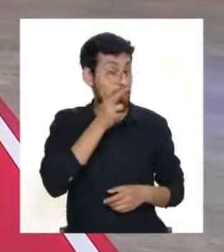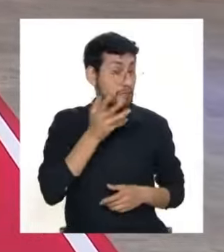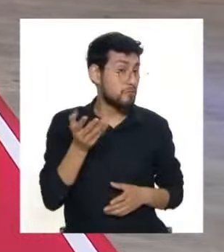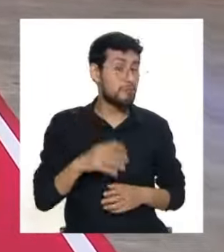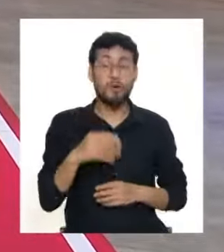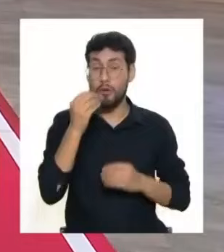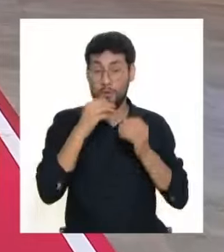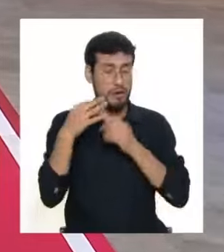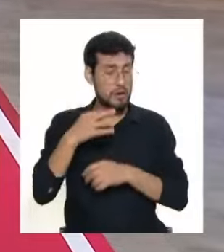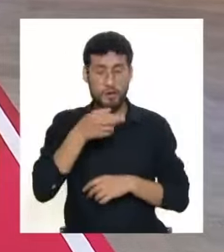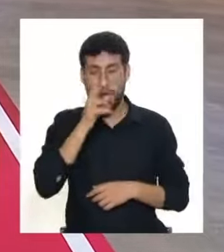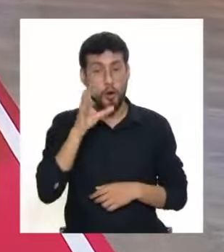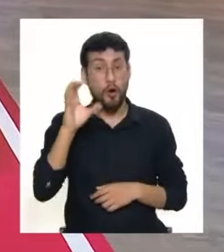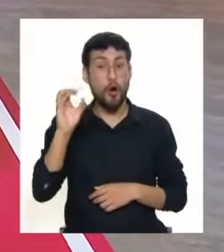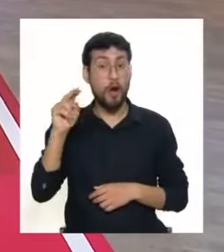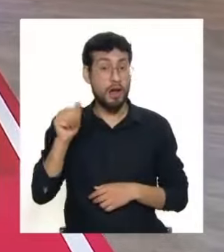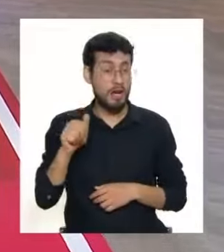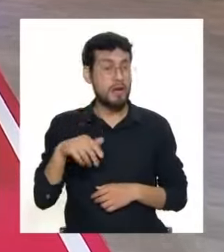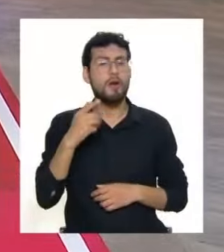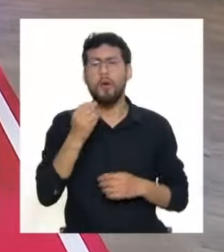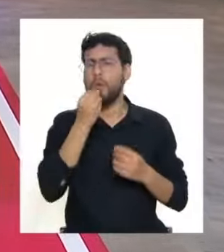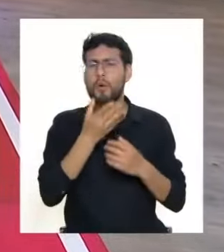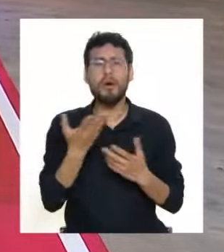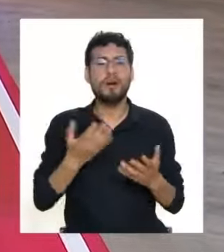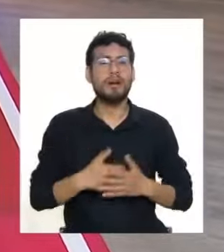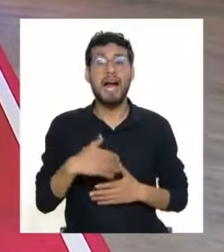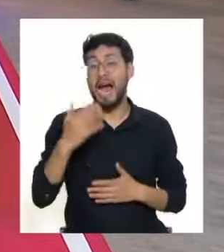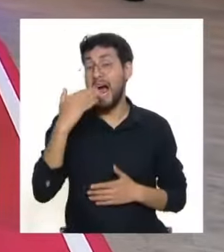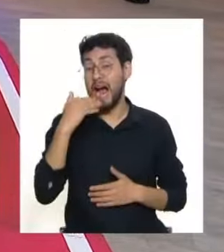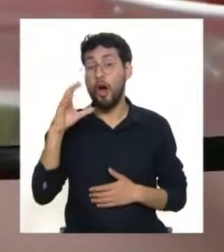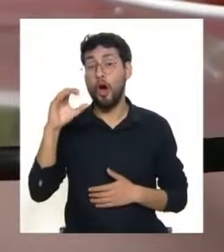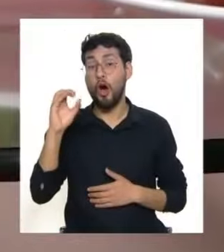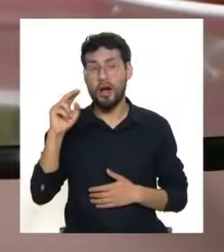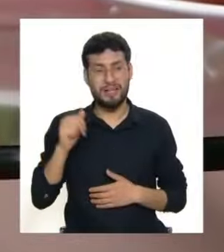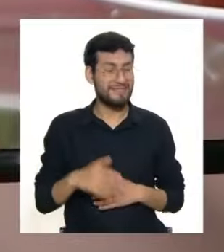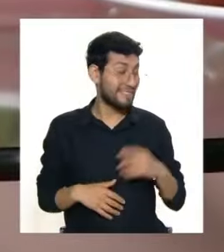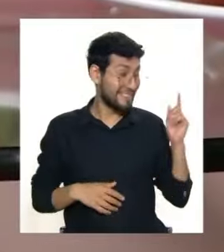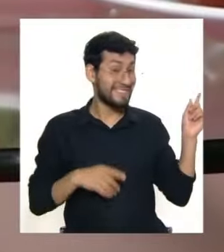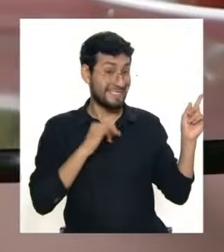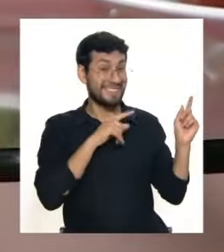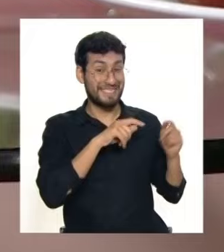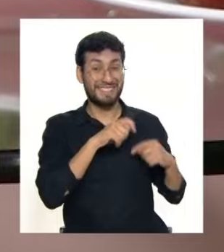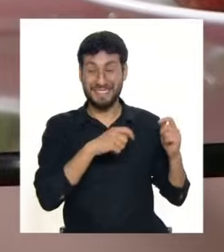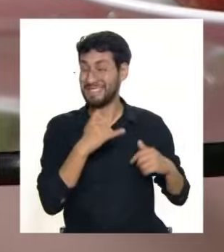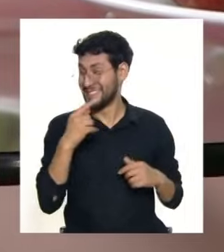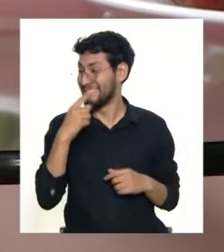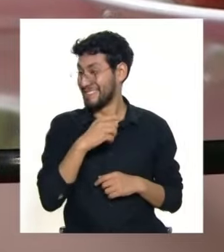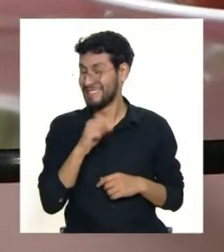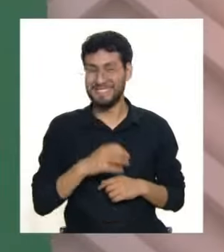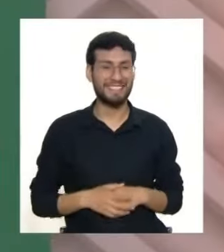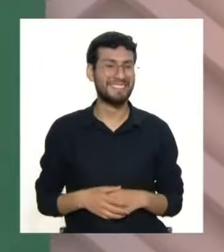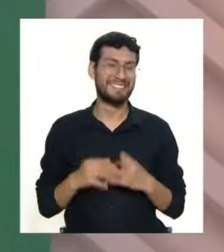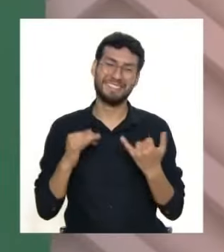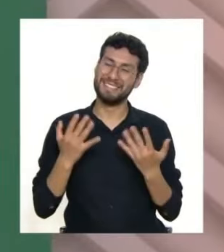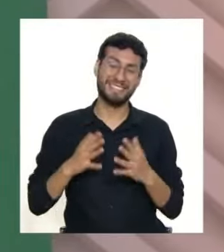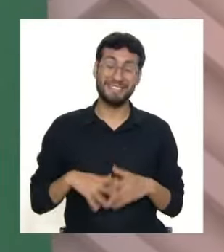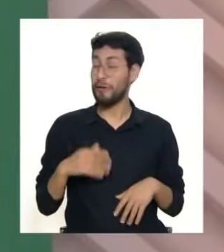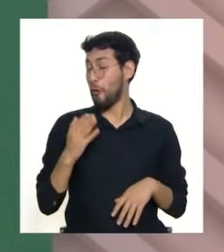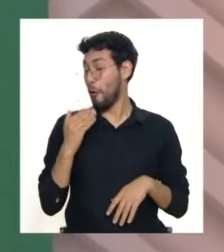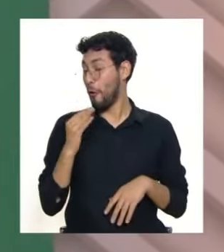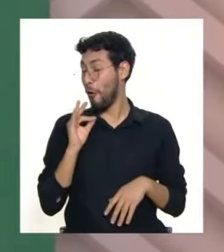hemos consumido siempre el refresco de cocona. Y es buenísimo en el ají de cocona. Que seguramente lo tienen. ¡Qué bueno! Hoy lo está